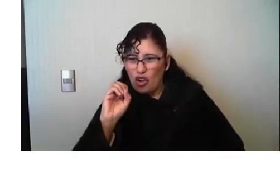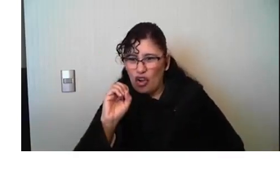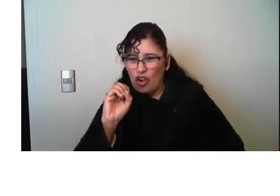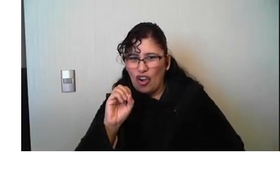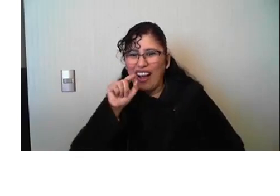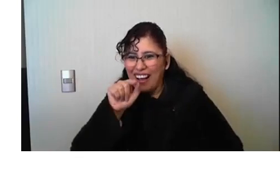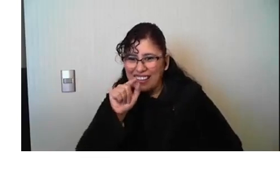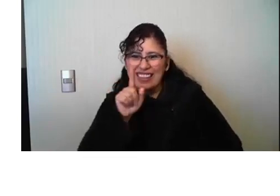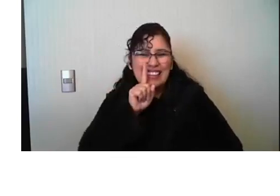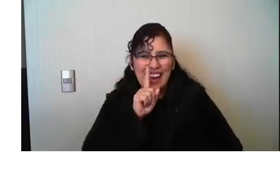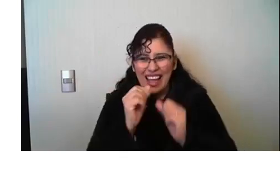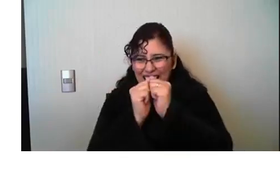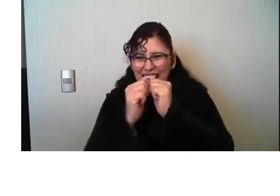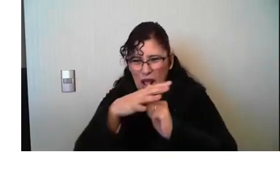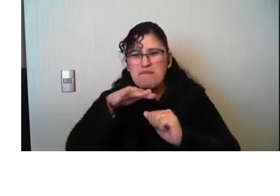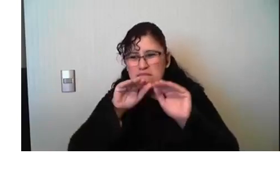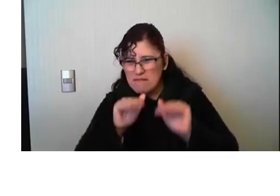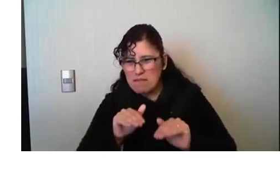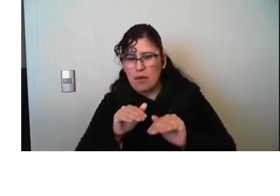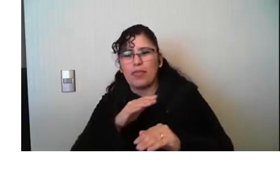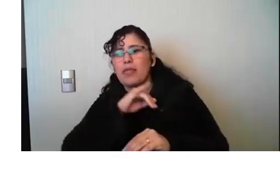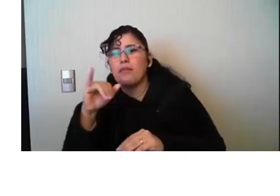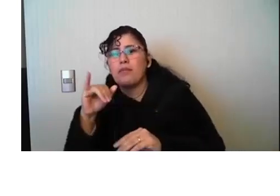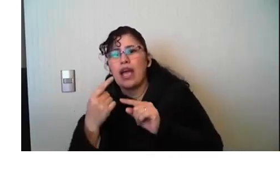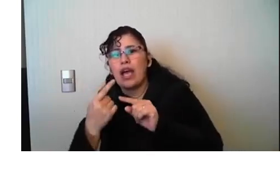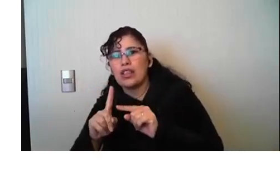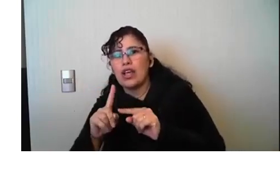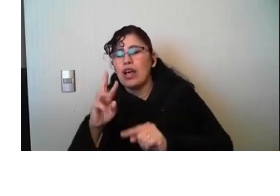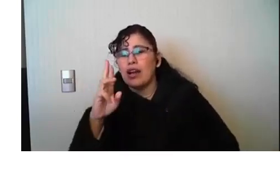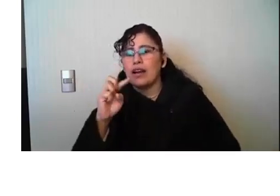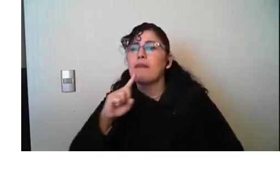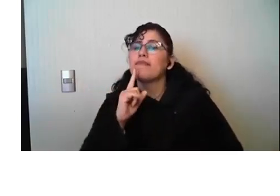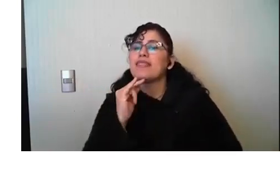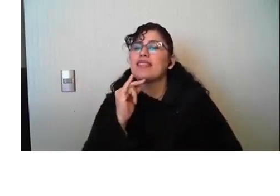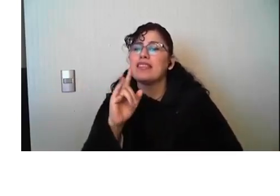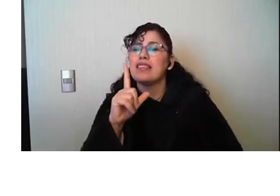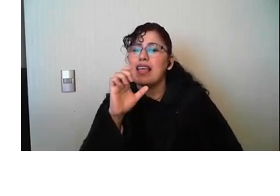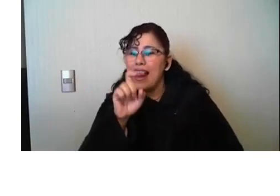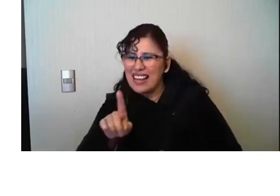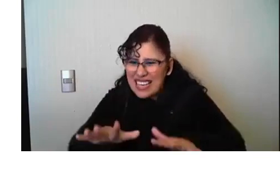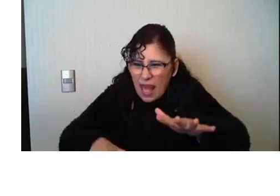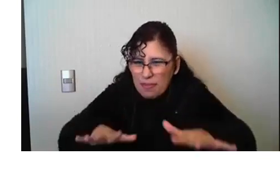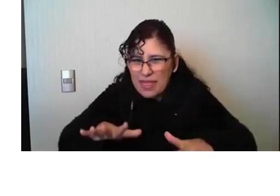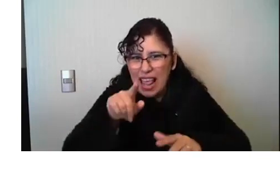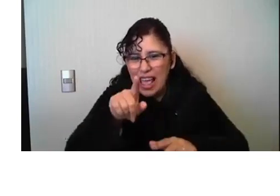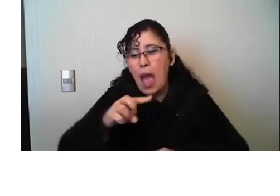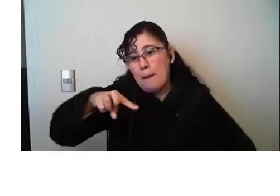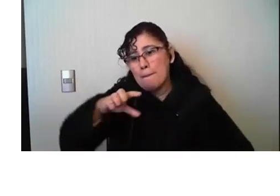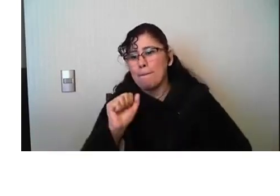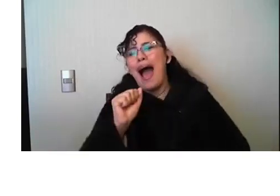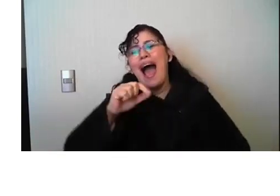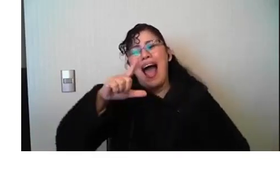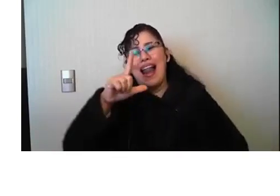aparece el paleocerebelo en los reptiles, y digamos, en la evolución, lo último que aparece es